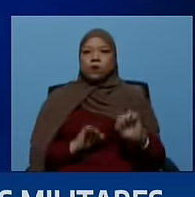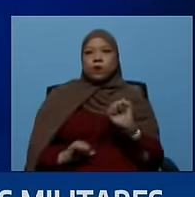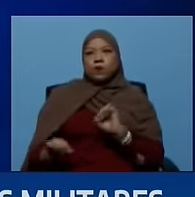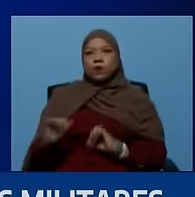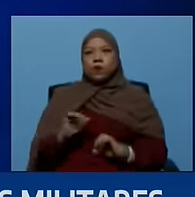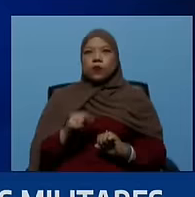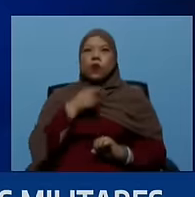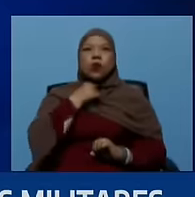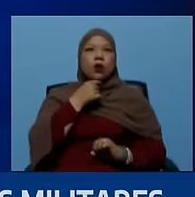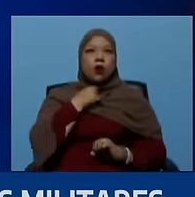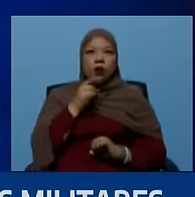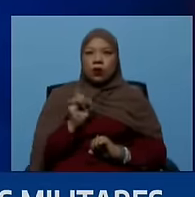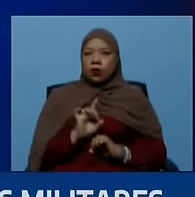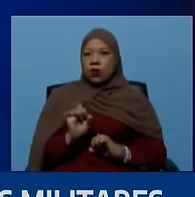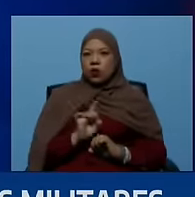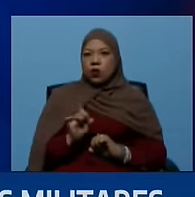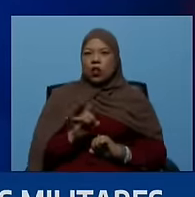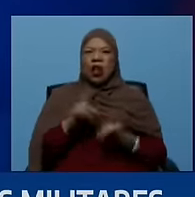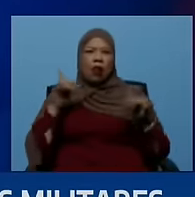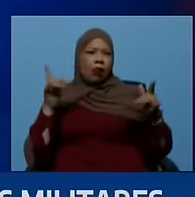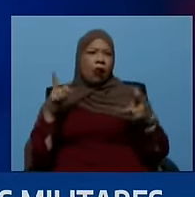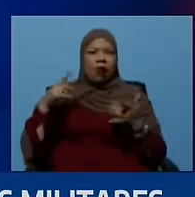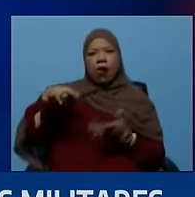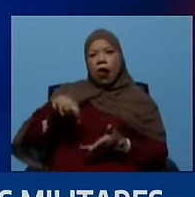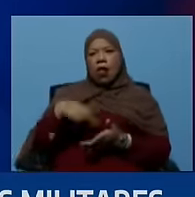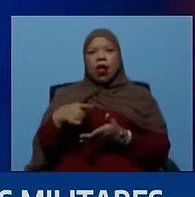nada eso me gustaba ah